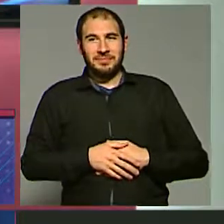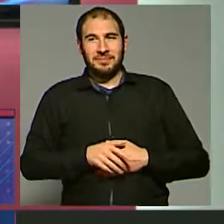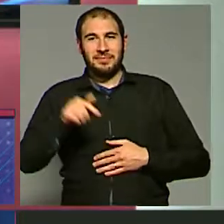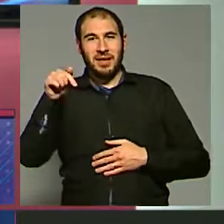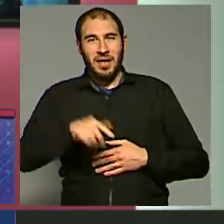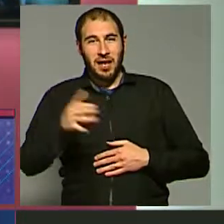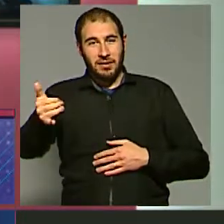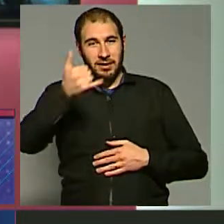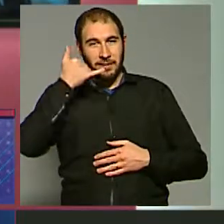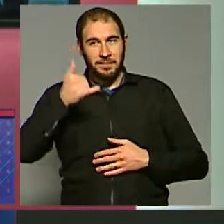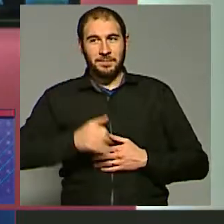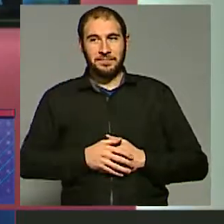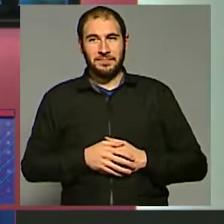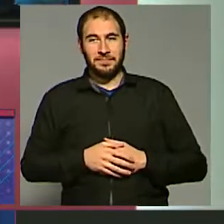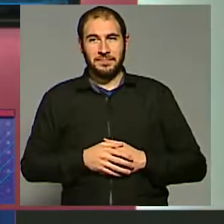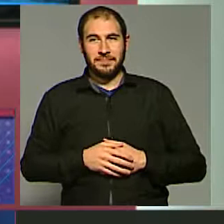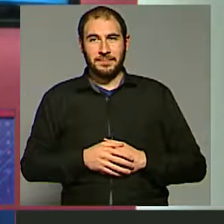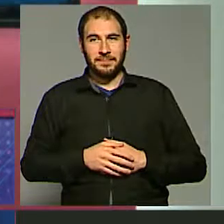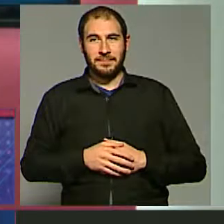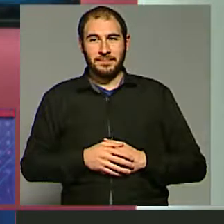tenemos comunicación telefónica